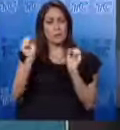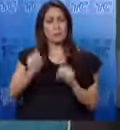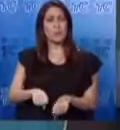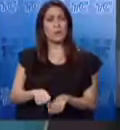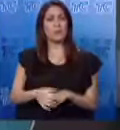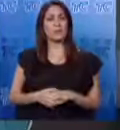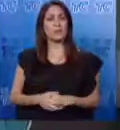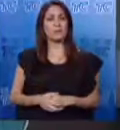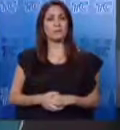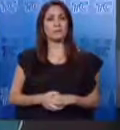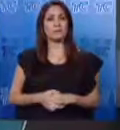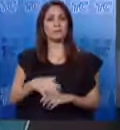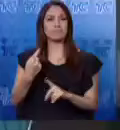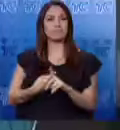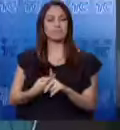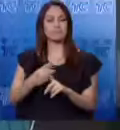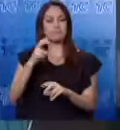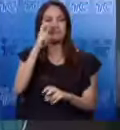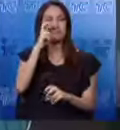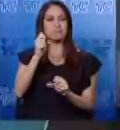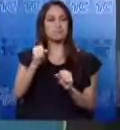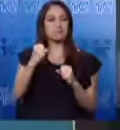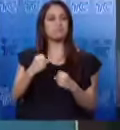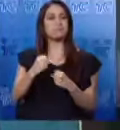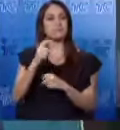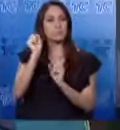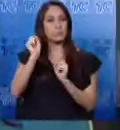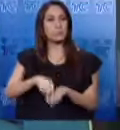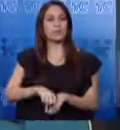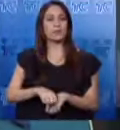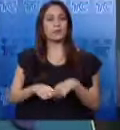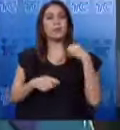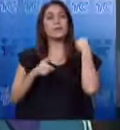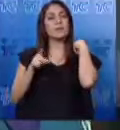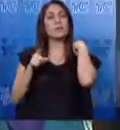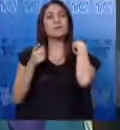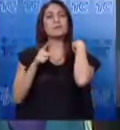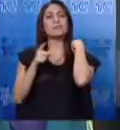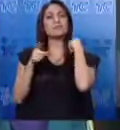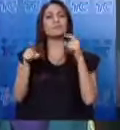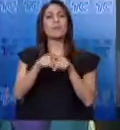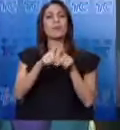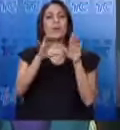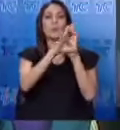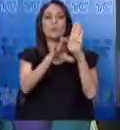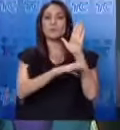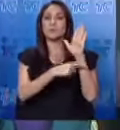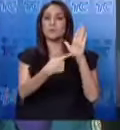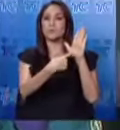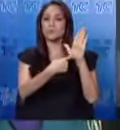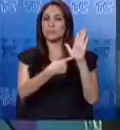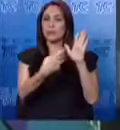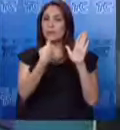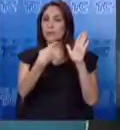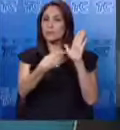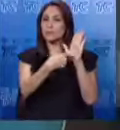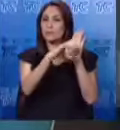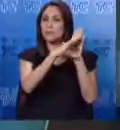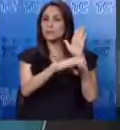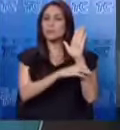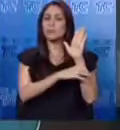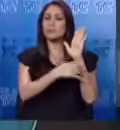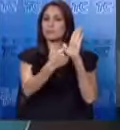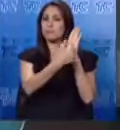consumo y un mercado exigente que casualmente coincide con la Constitución ecuatoriana en lo que a productos se